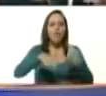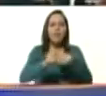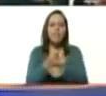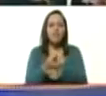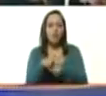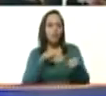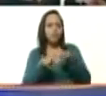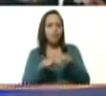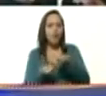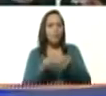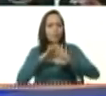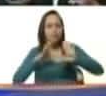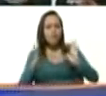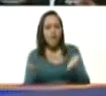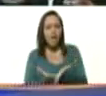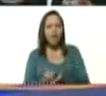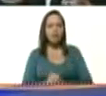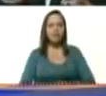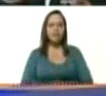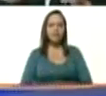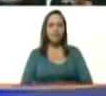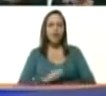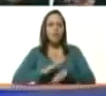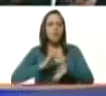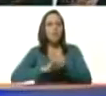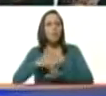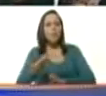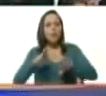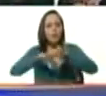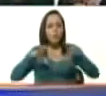economía mundial. Porque en el mundo,